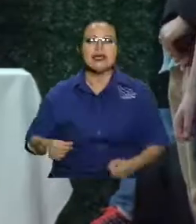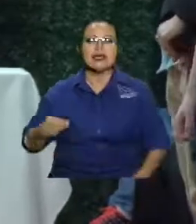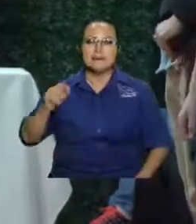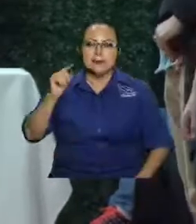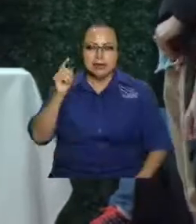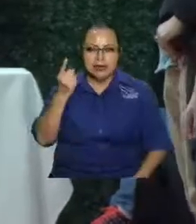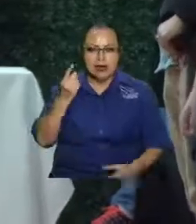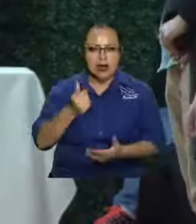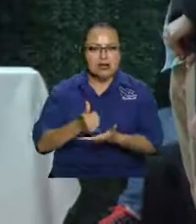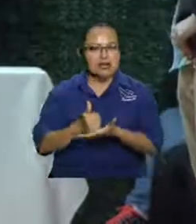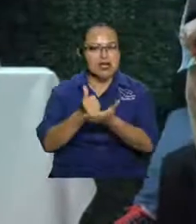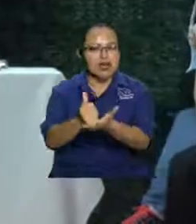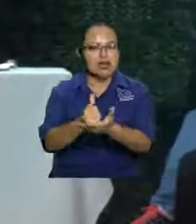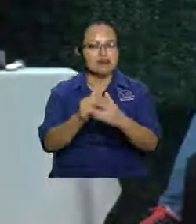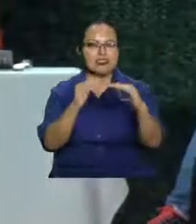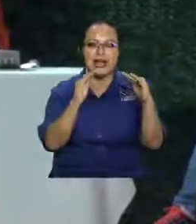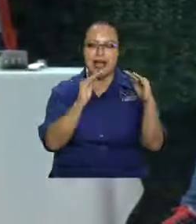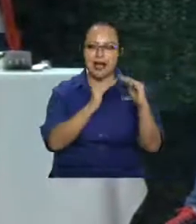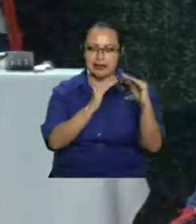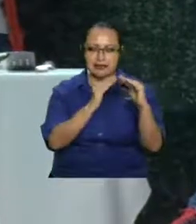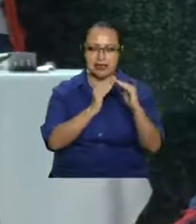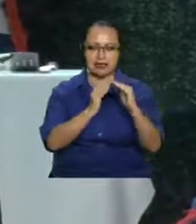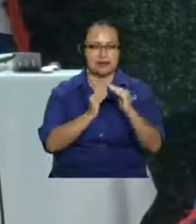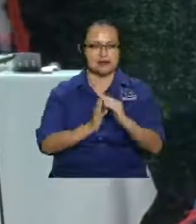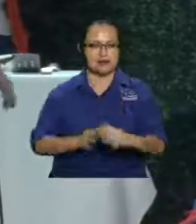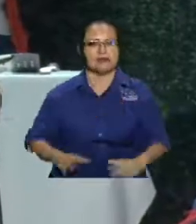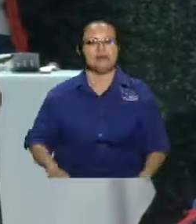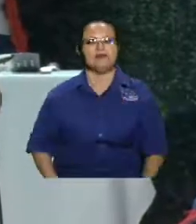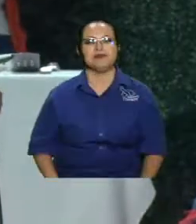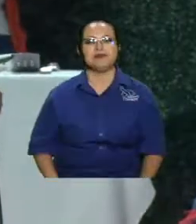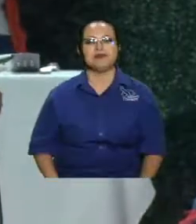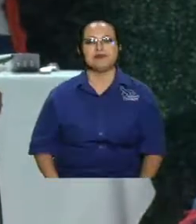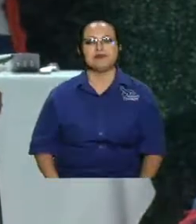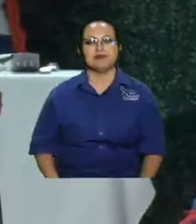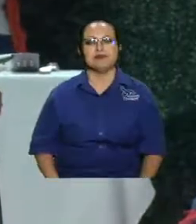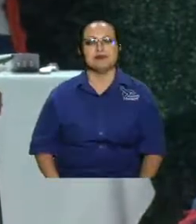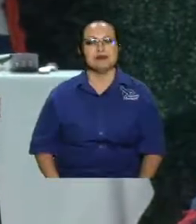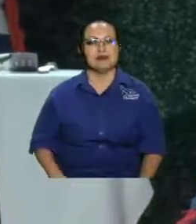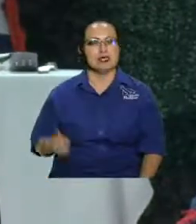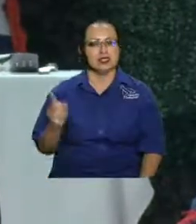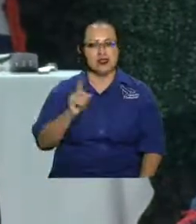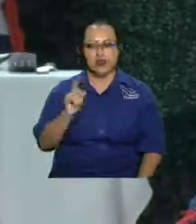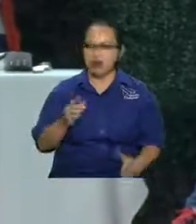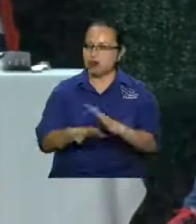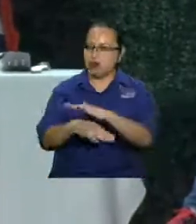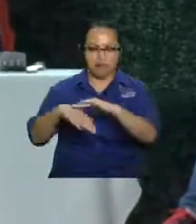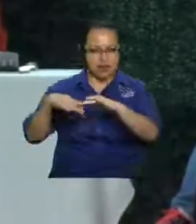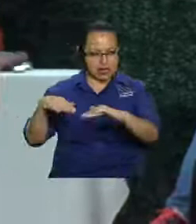ayudar es a los de la casa, no a los de afuera.